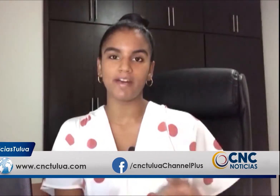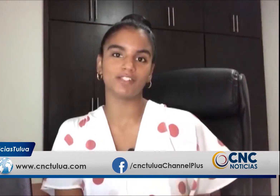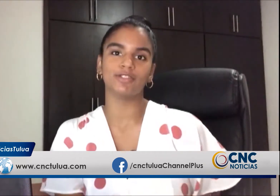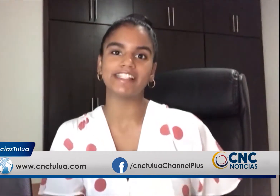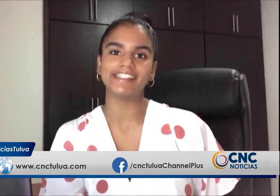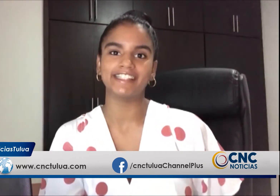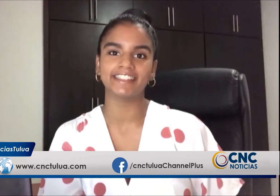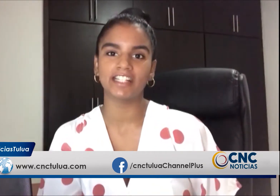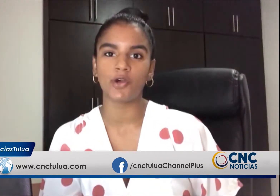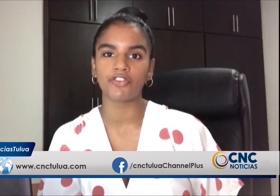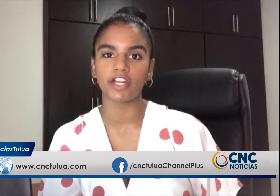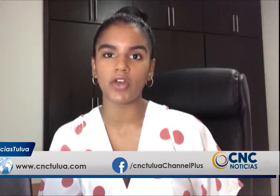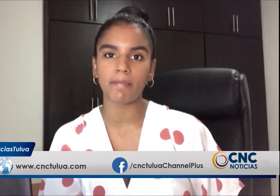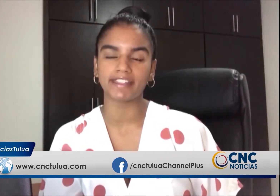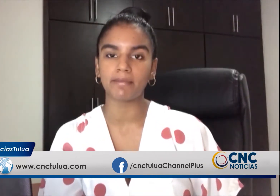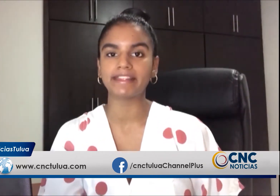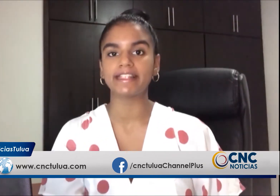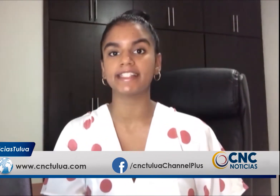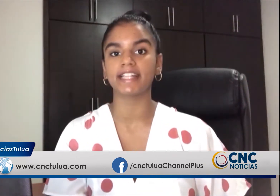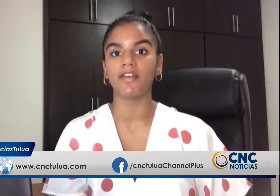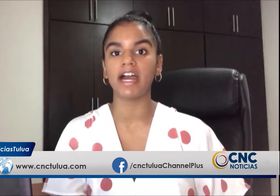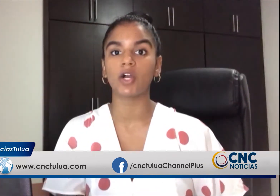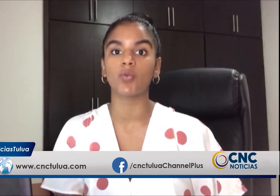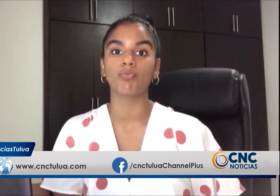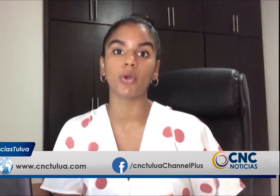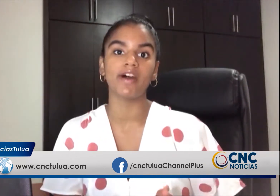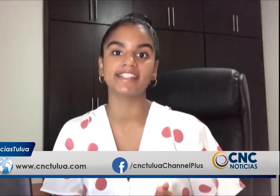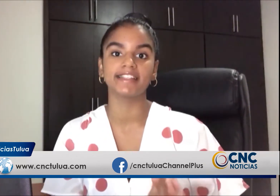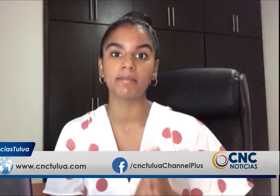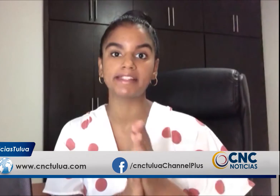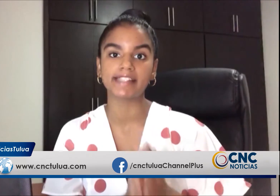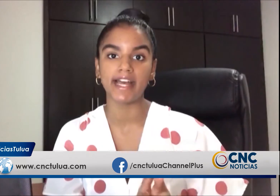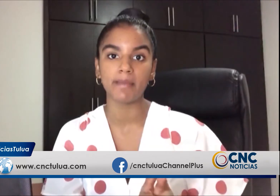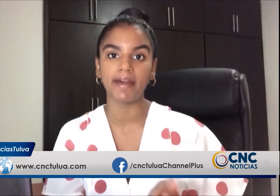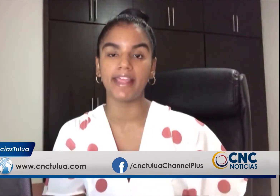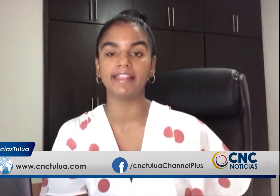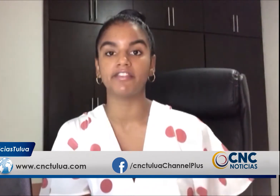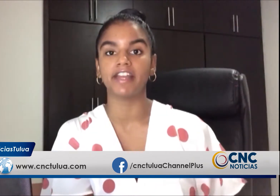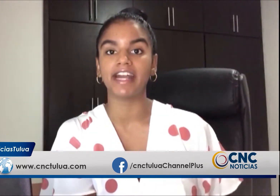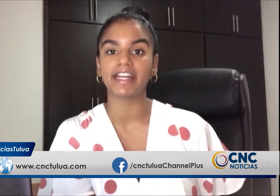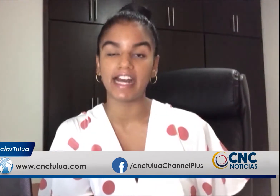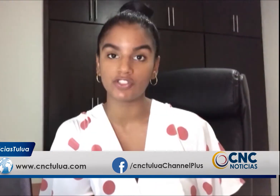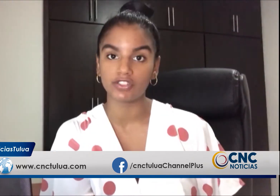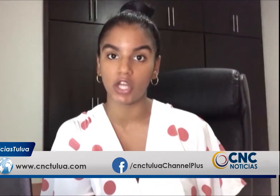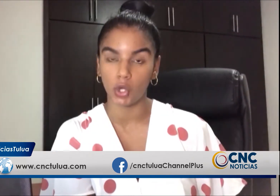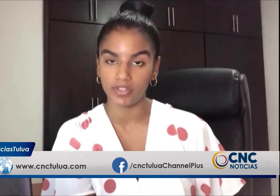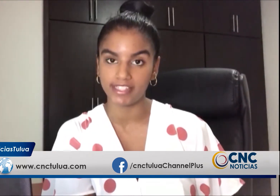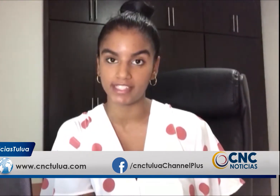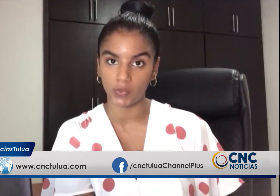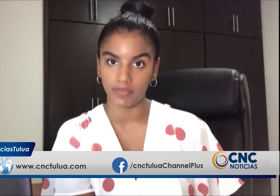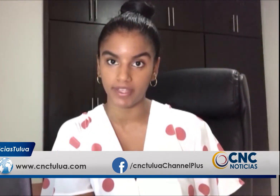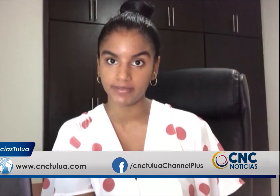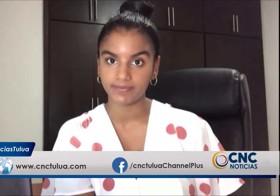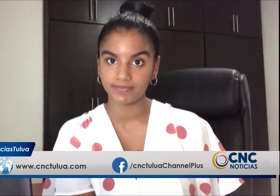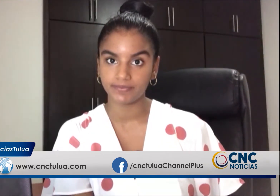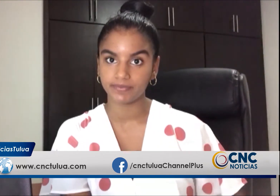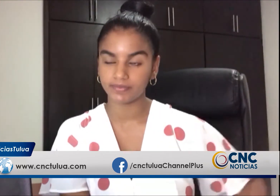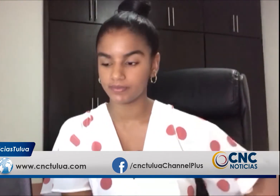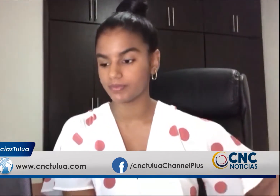Avancemos con más noticias. Desde el gobierno departamental se trabaja con pruebas de tamizaje para identificar casos de